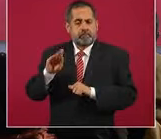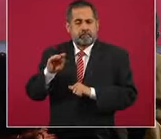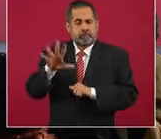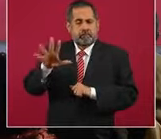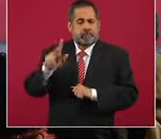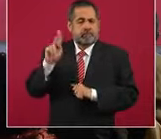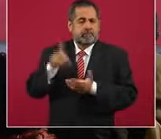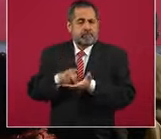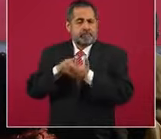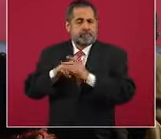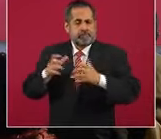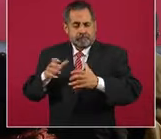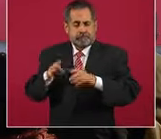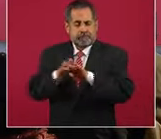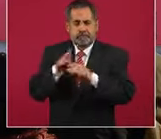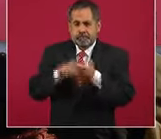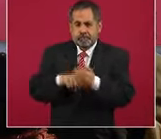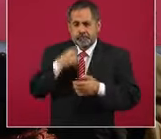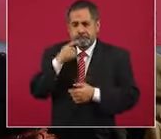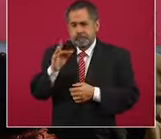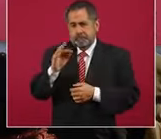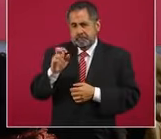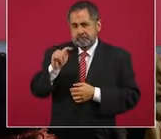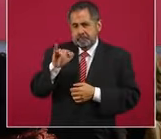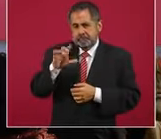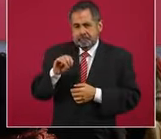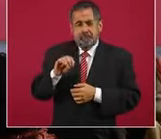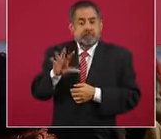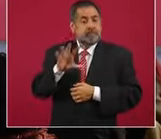32.795 kilogramos, como lo cité, y de fentanilo un